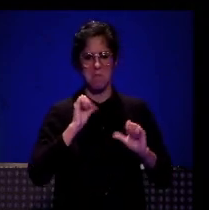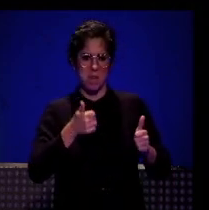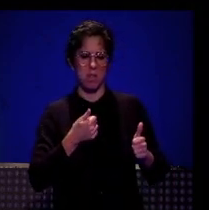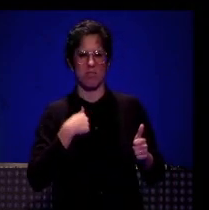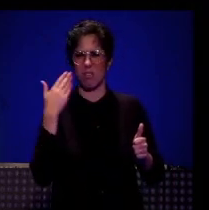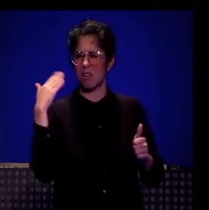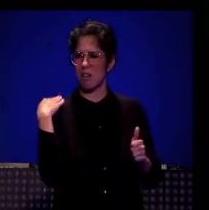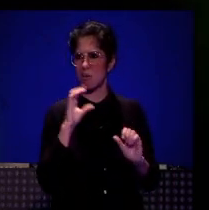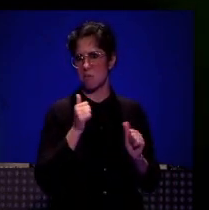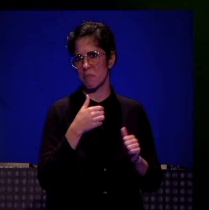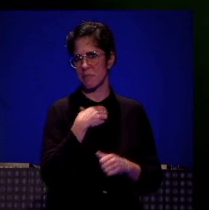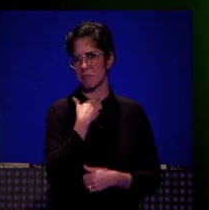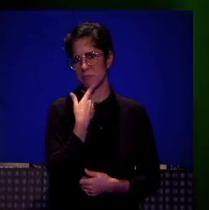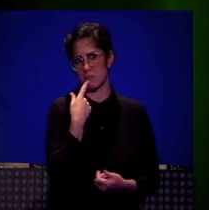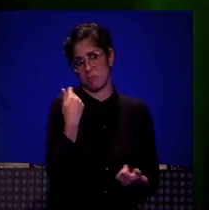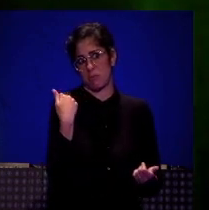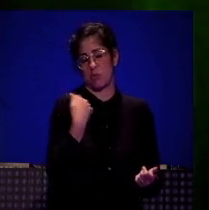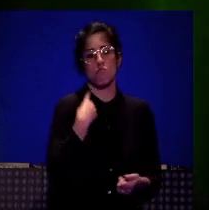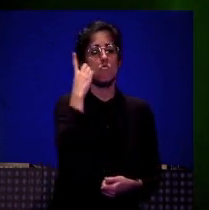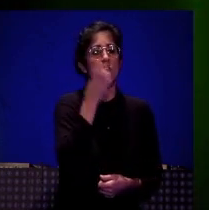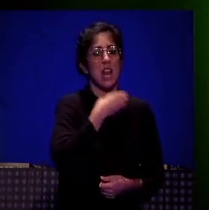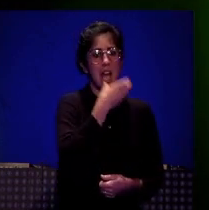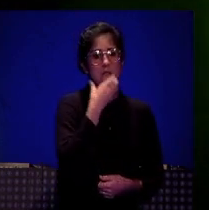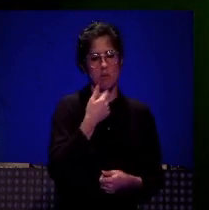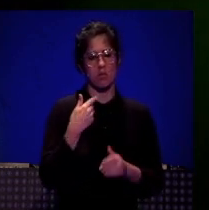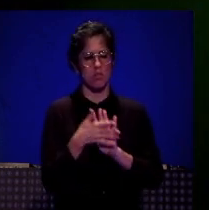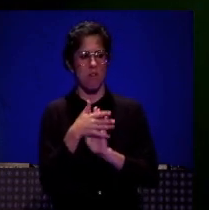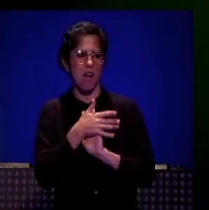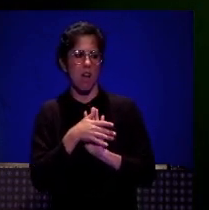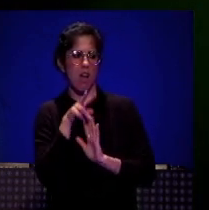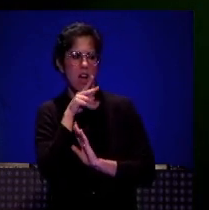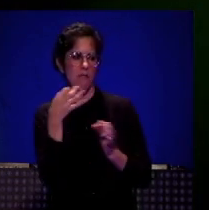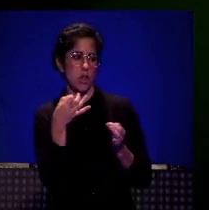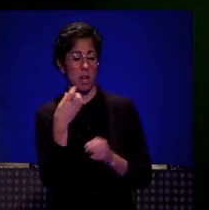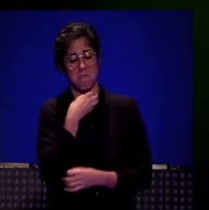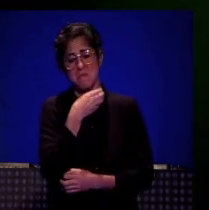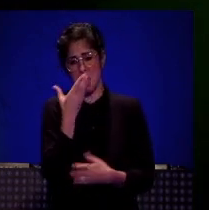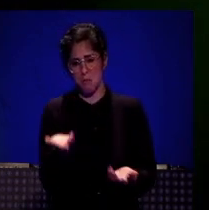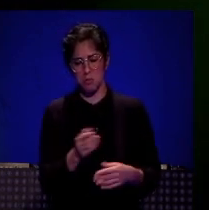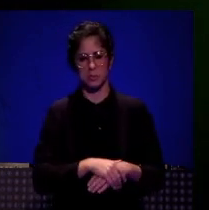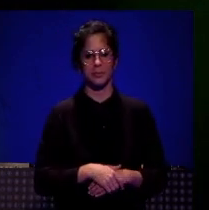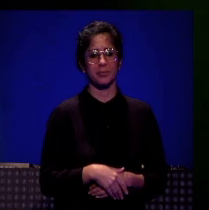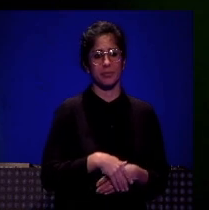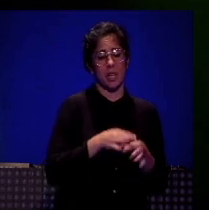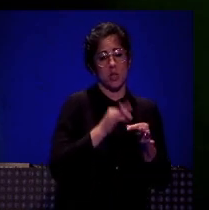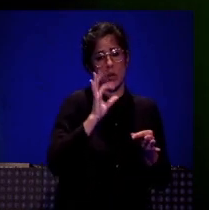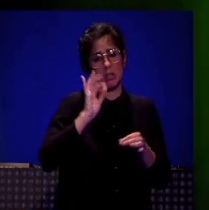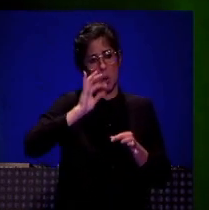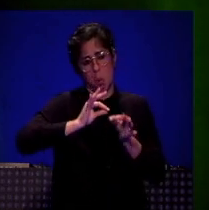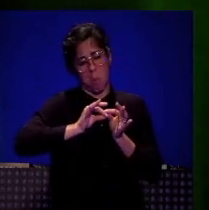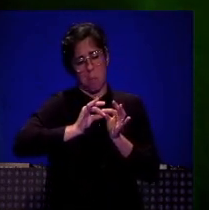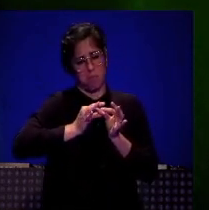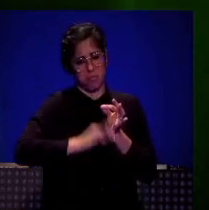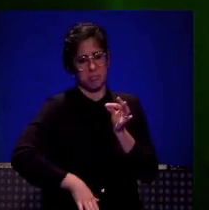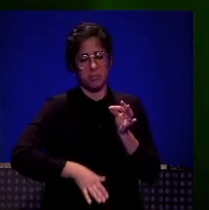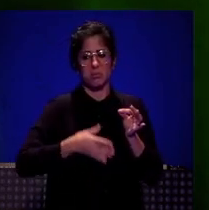sobre el iphone la buena o la mala fortuna que empecé a hacerlo en directo por pereza sinceramente todo el mundo me dice oye pues